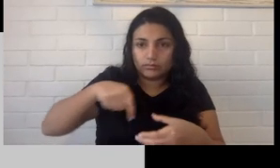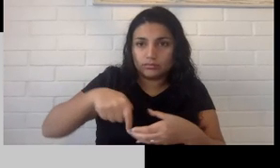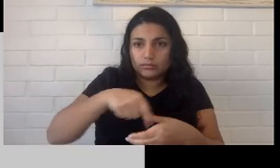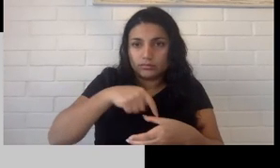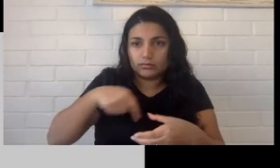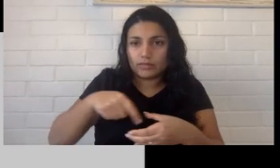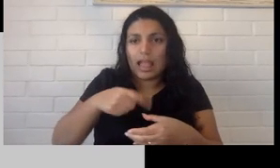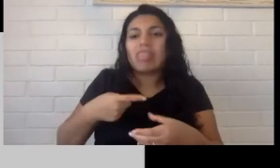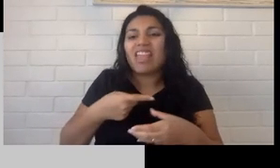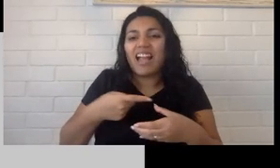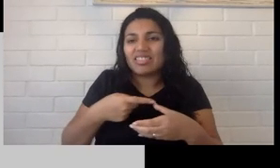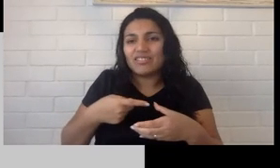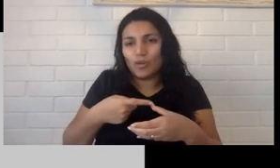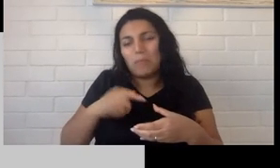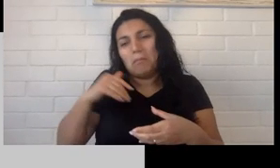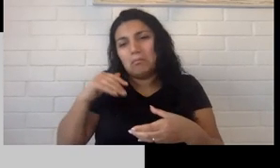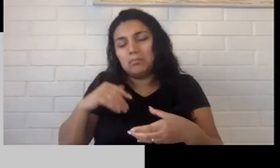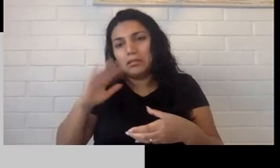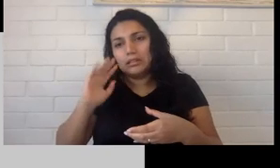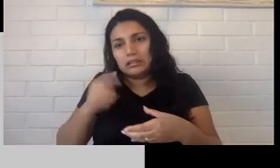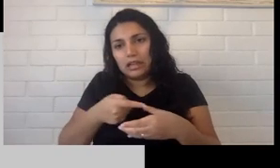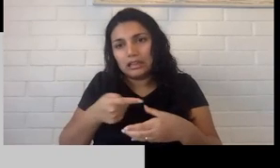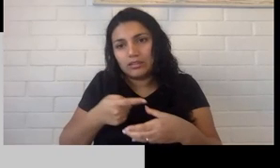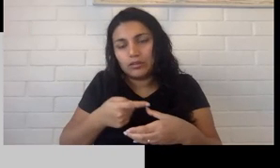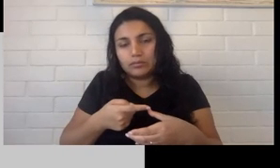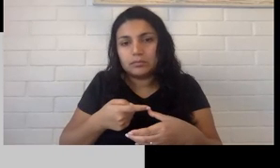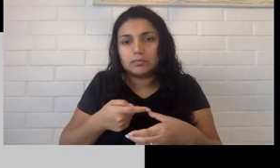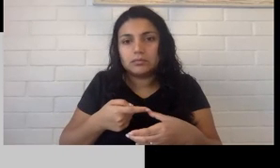sea negativo. Y entonces,